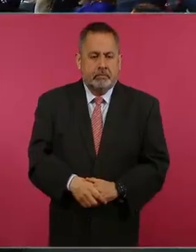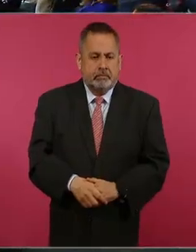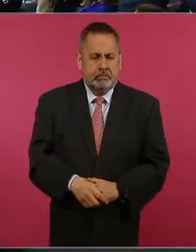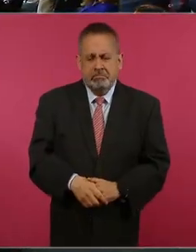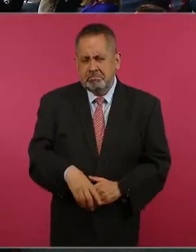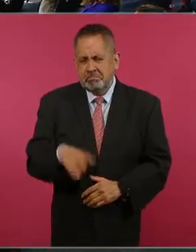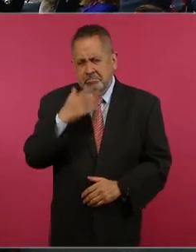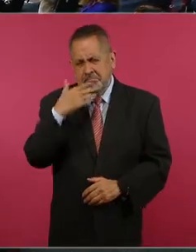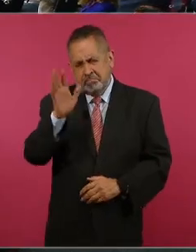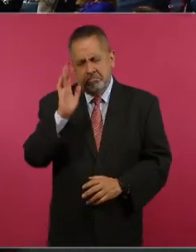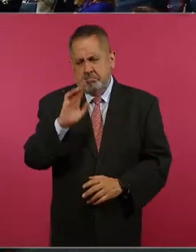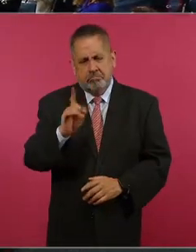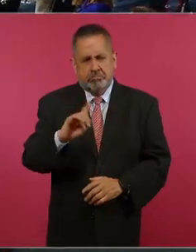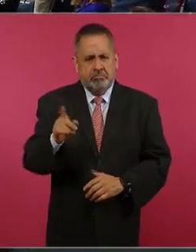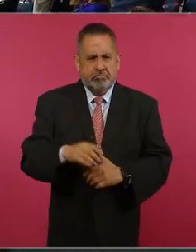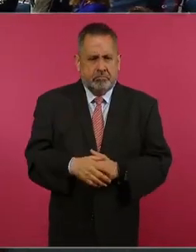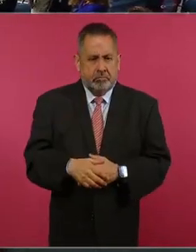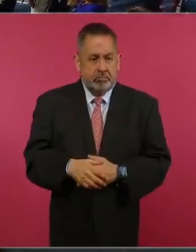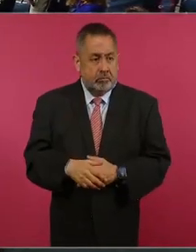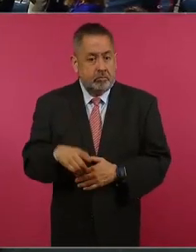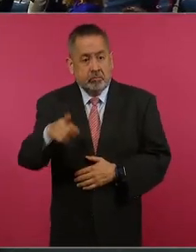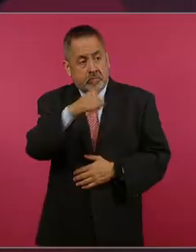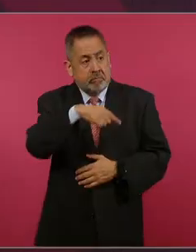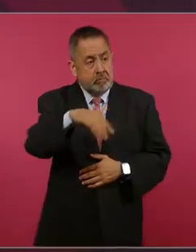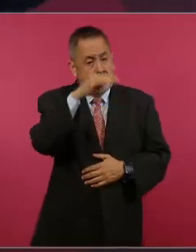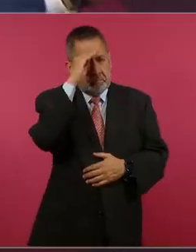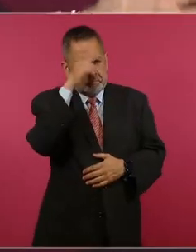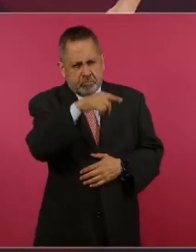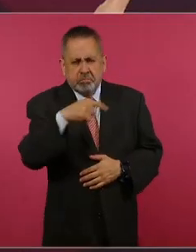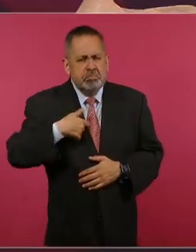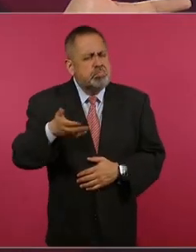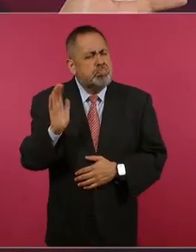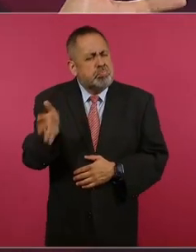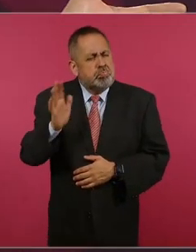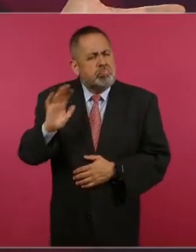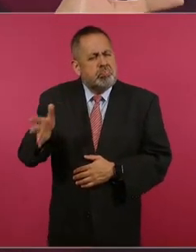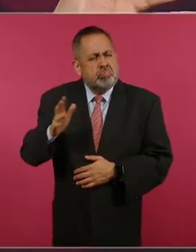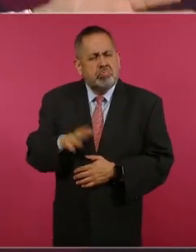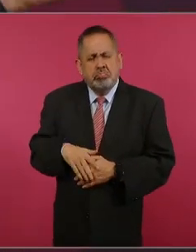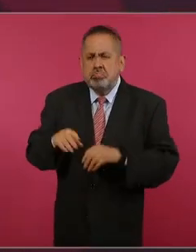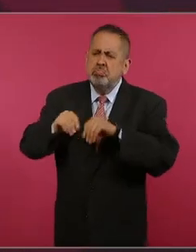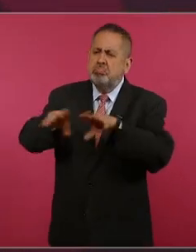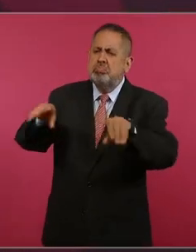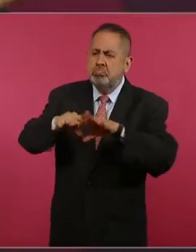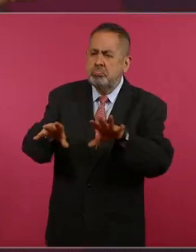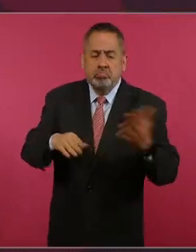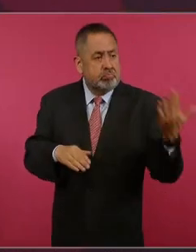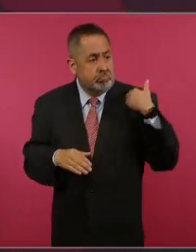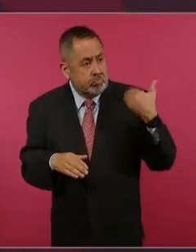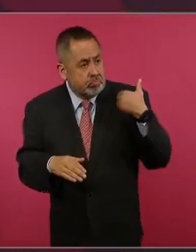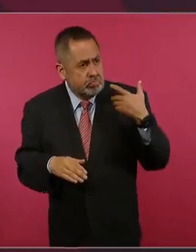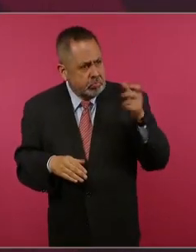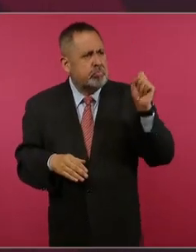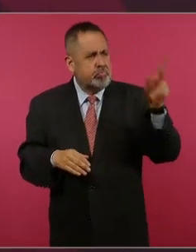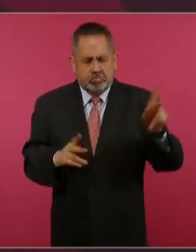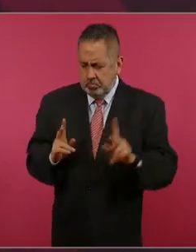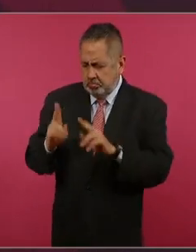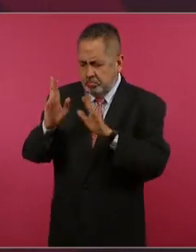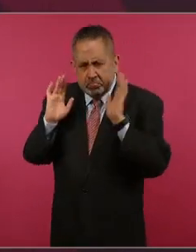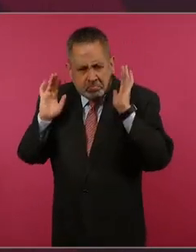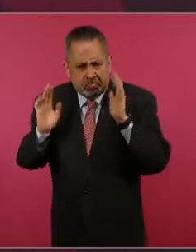bien. Pero después, si ellos consideran, eso ya lo hacemos. Cuando el